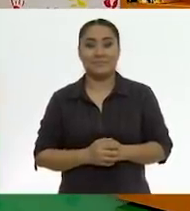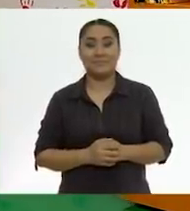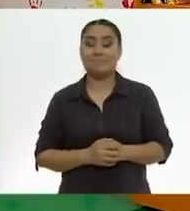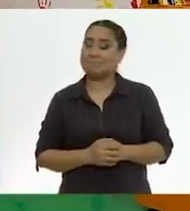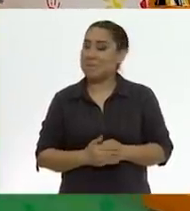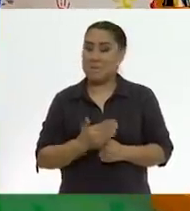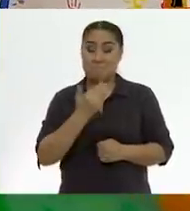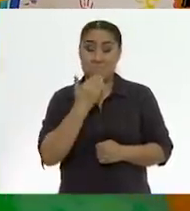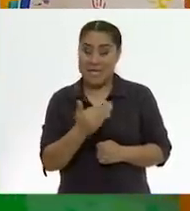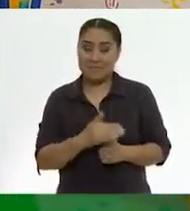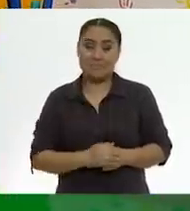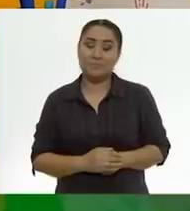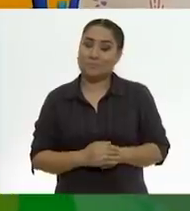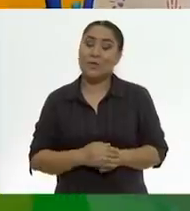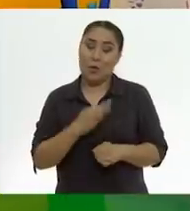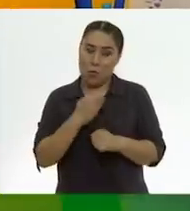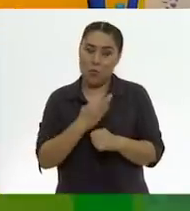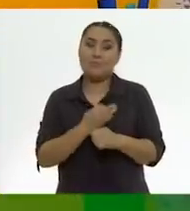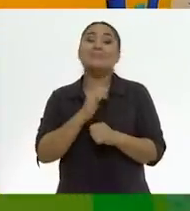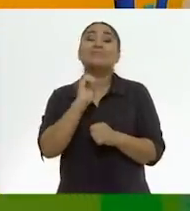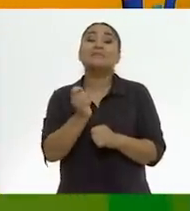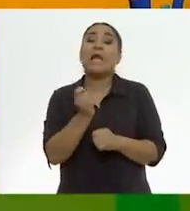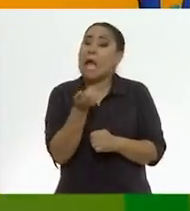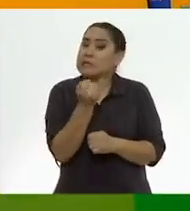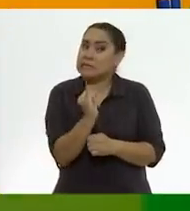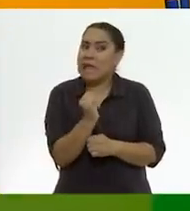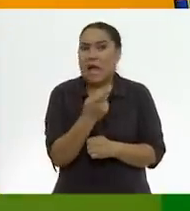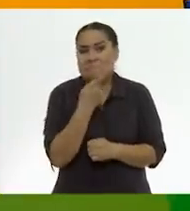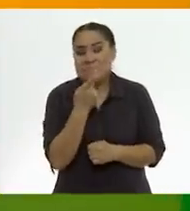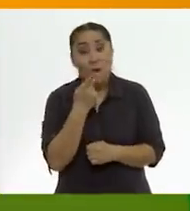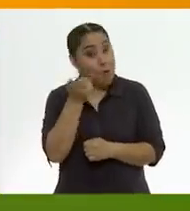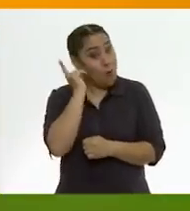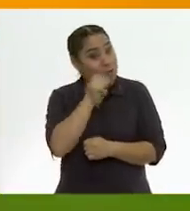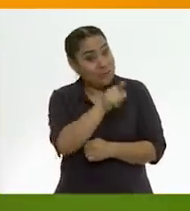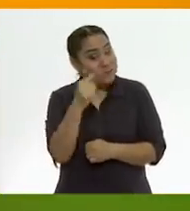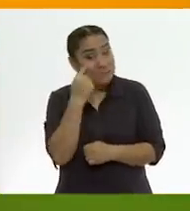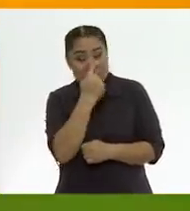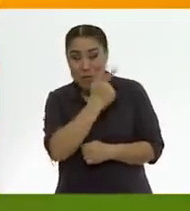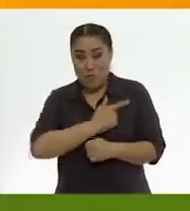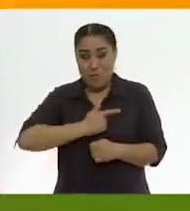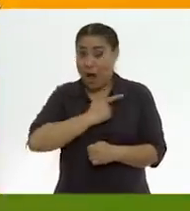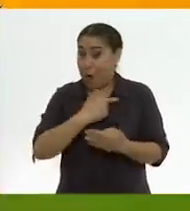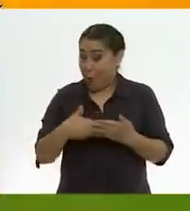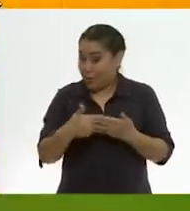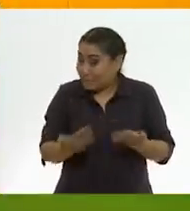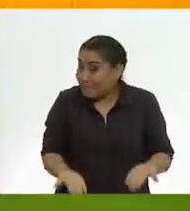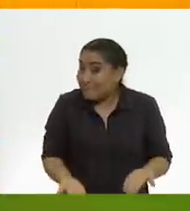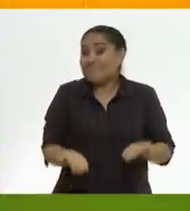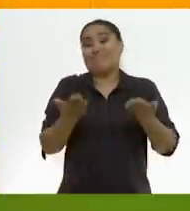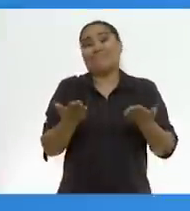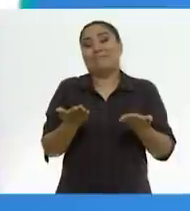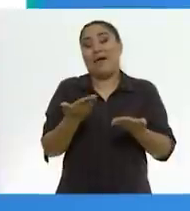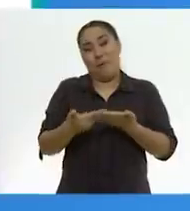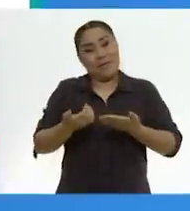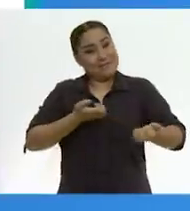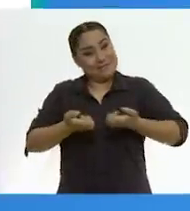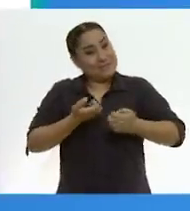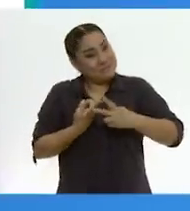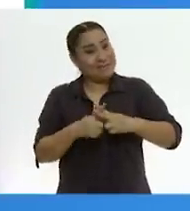Muy bien, esto fue Así Hablamos. Esperamos que te haya gustado. Ahora levántense de sus asientos porque es hora de activarnos.